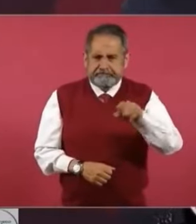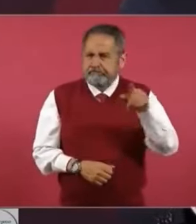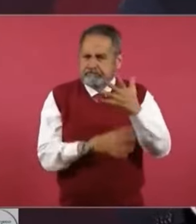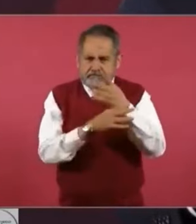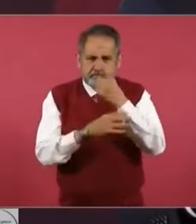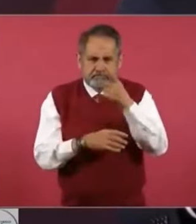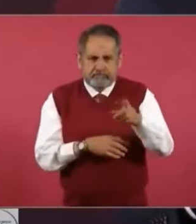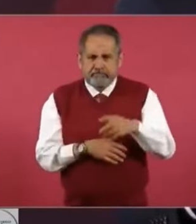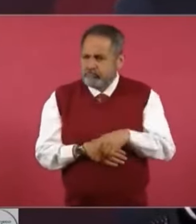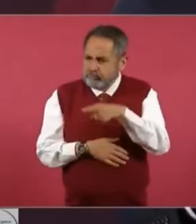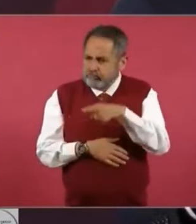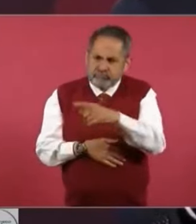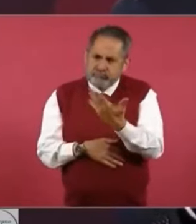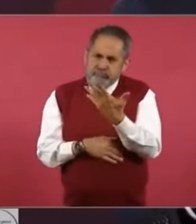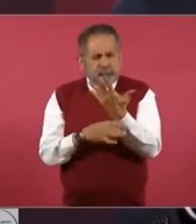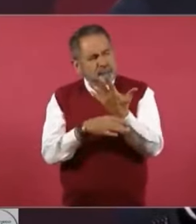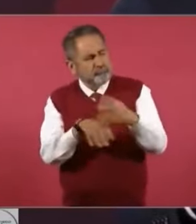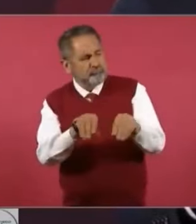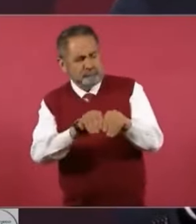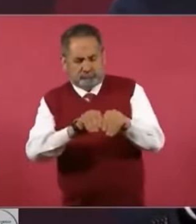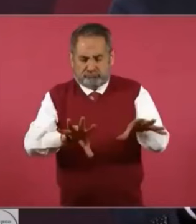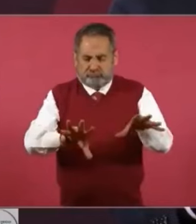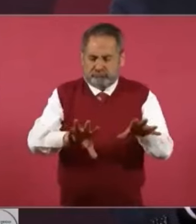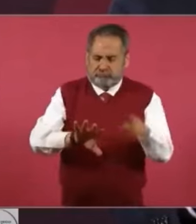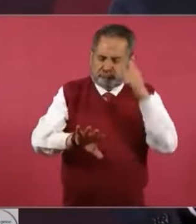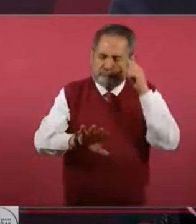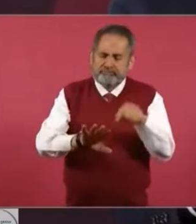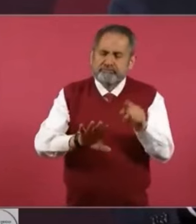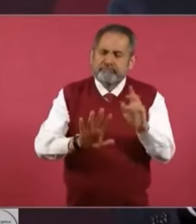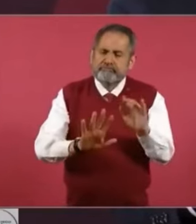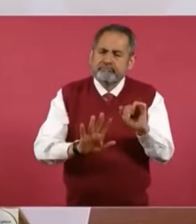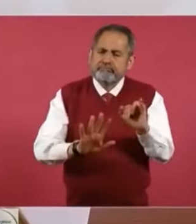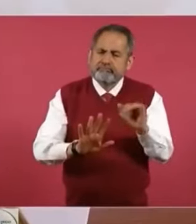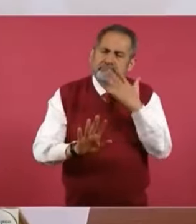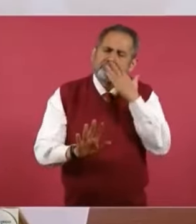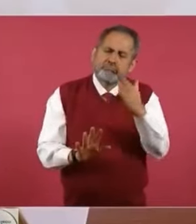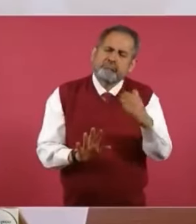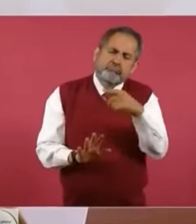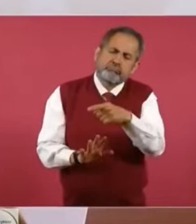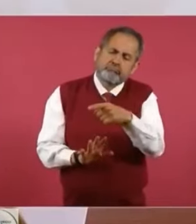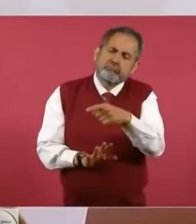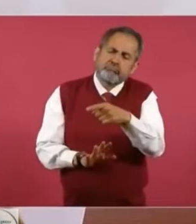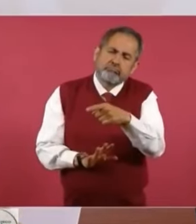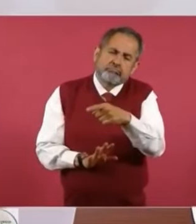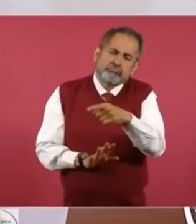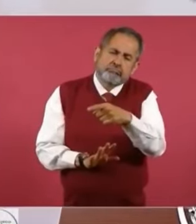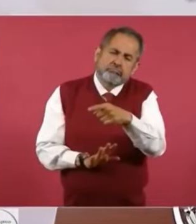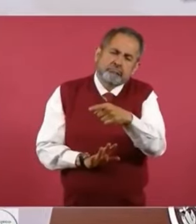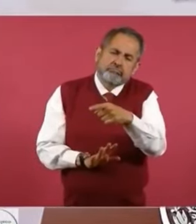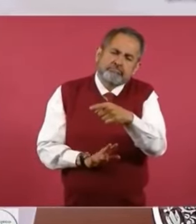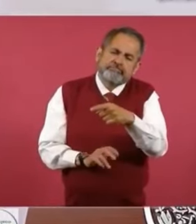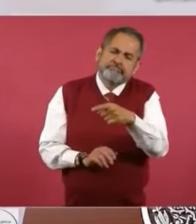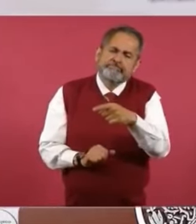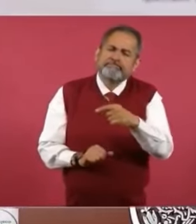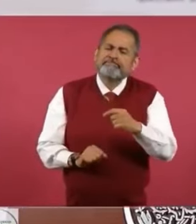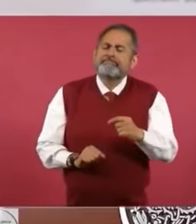sostiene, lo hizo público y creo que fue un acto pues